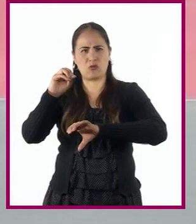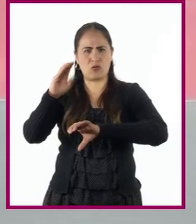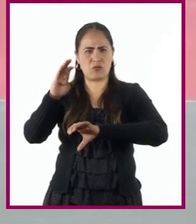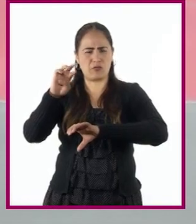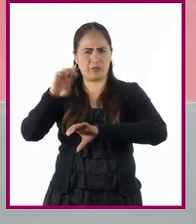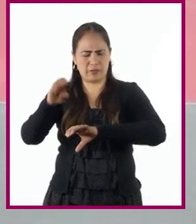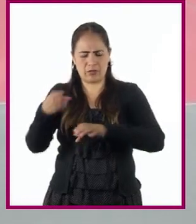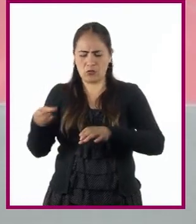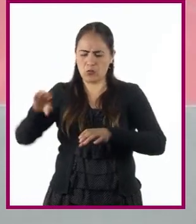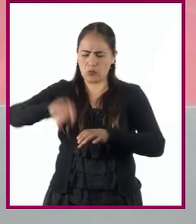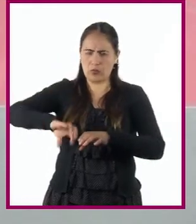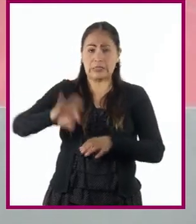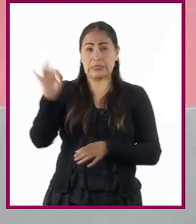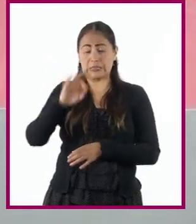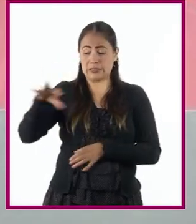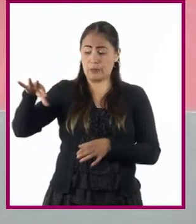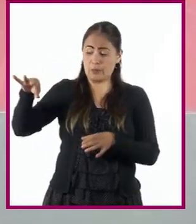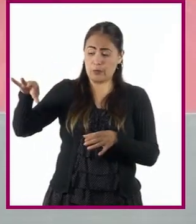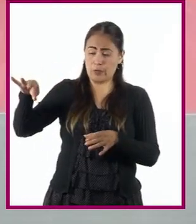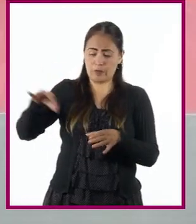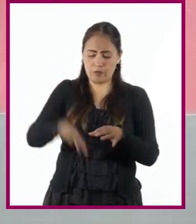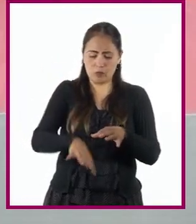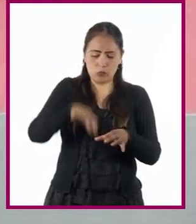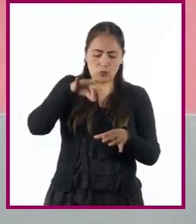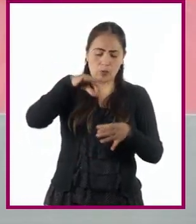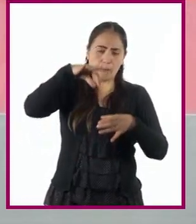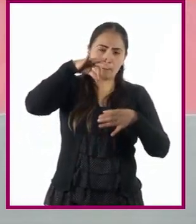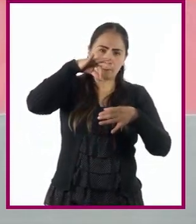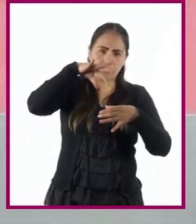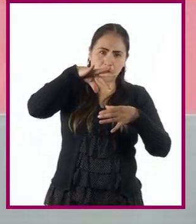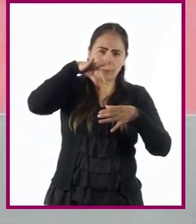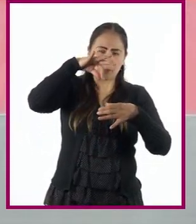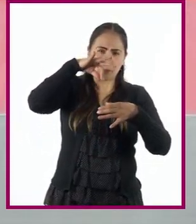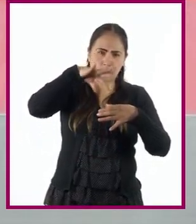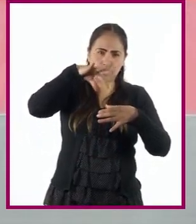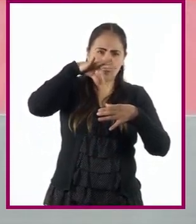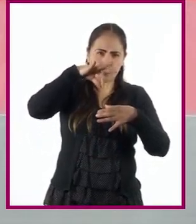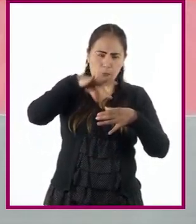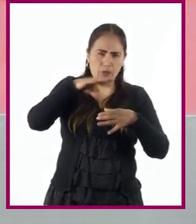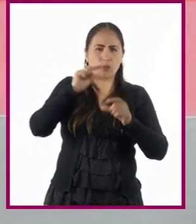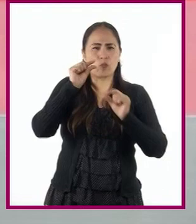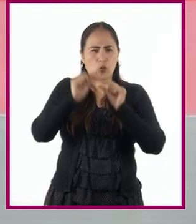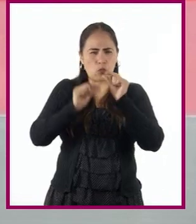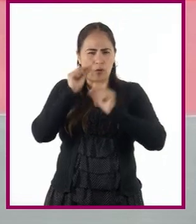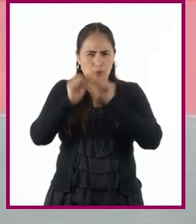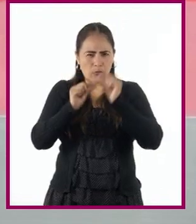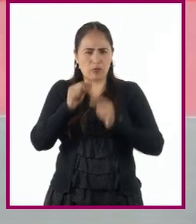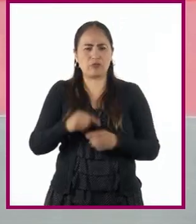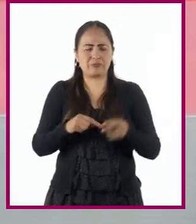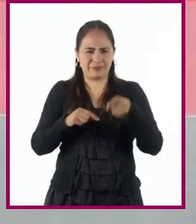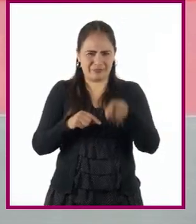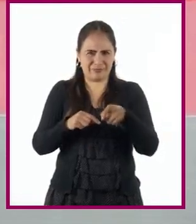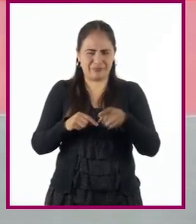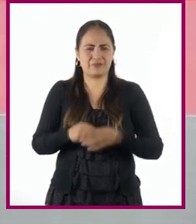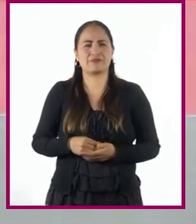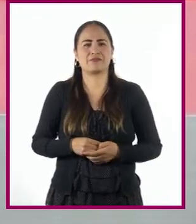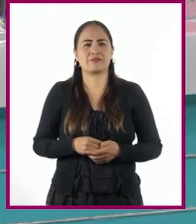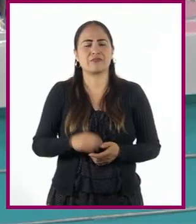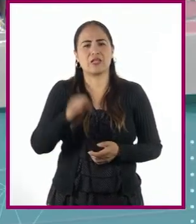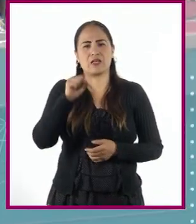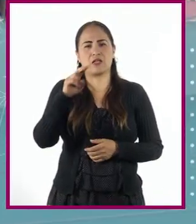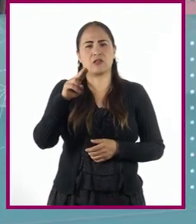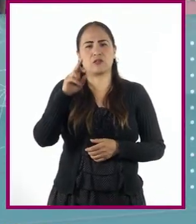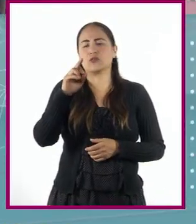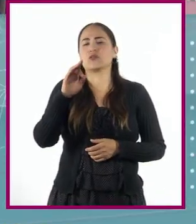Si tienen un gotero, pueden utilizarlo para adicionar poco a poco la disolución de hidróxido de sodio al vaso que contiene la de sulfato de